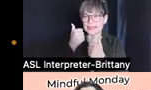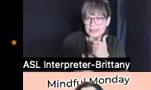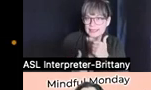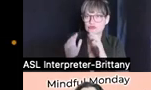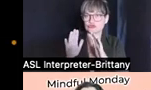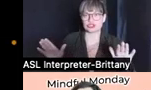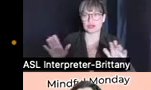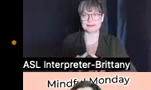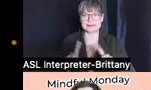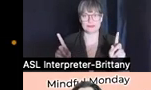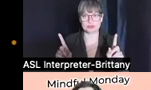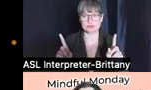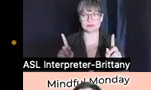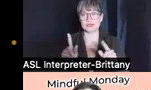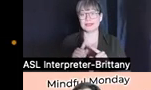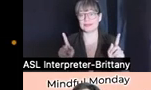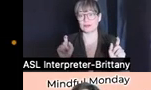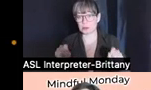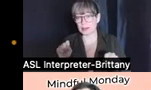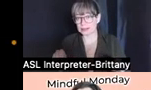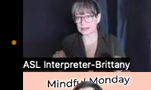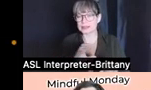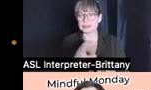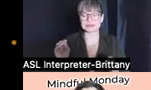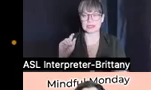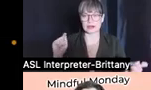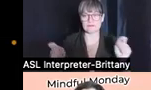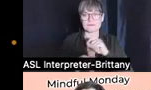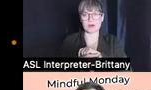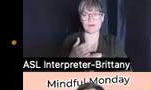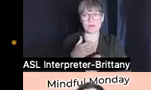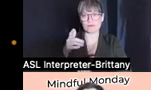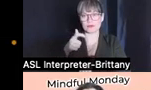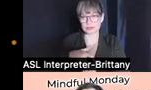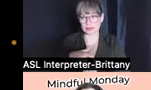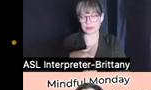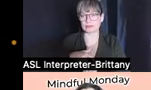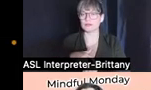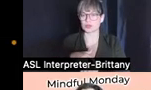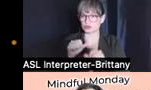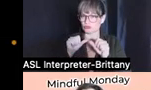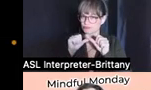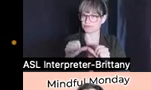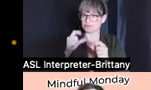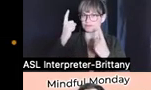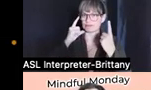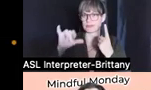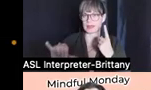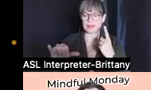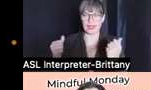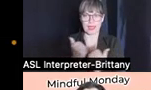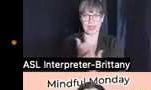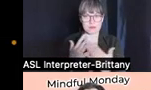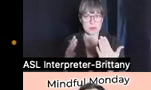Cada niño es diferente. Tienen diferentes habilidades y se evolucionan. Entonces hay que